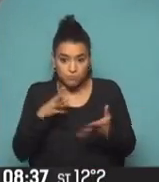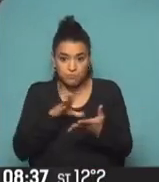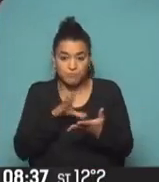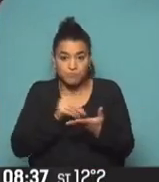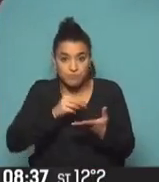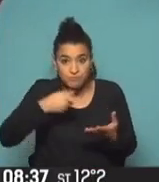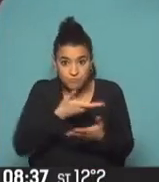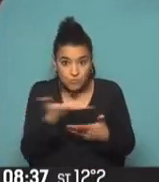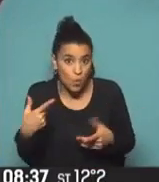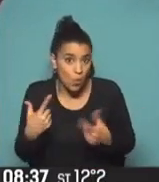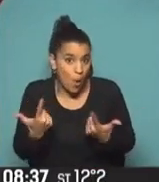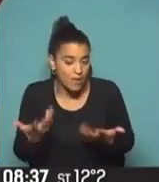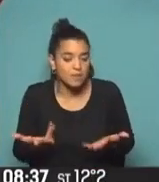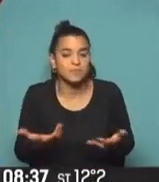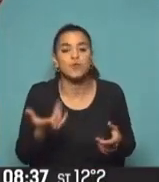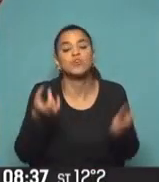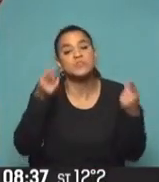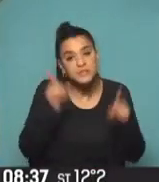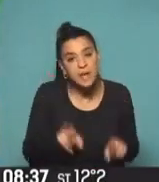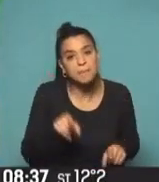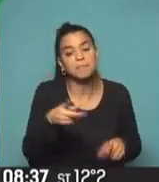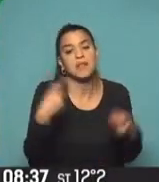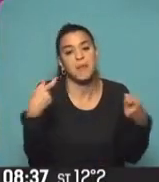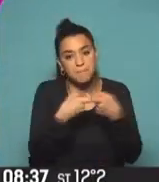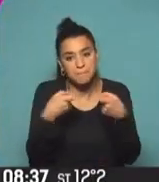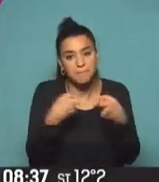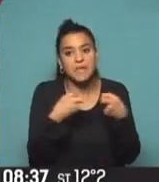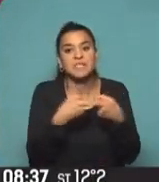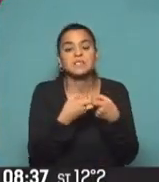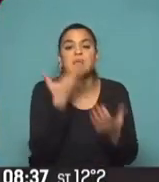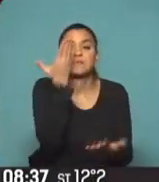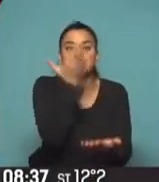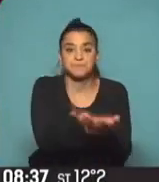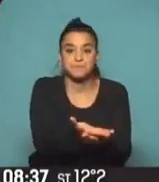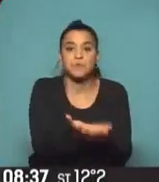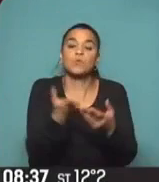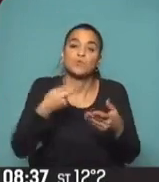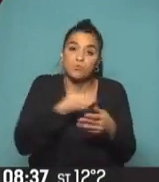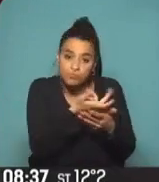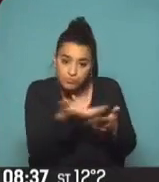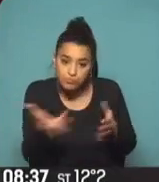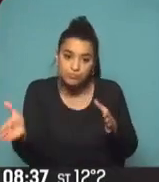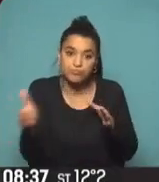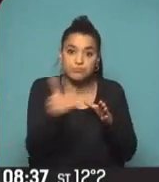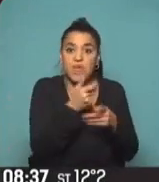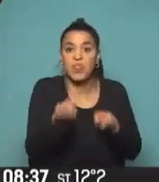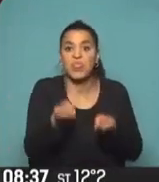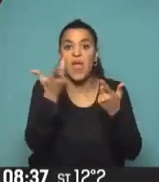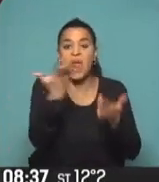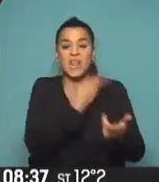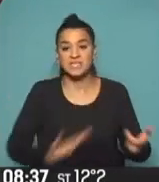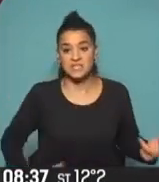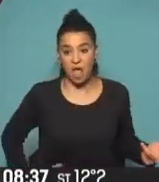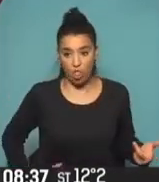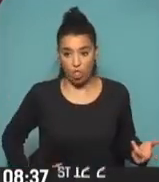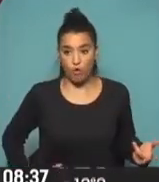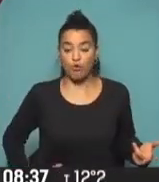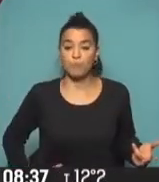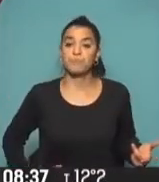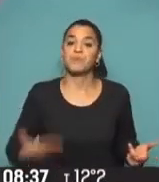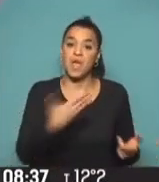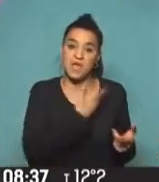o bien a través de empresas de licitaciones se se cultiva y se le provee al estado para que pueda